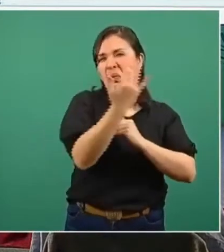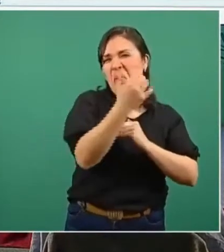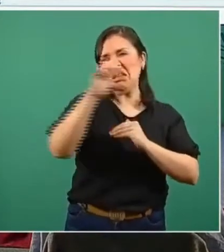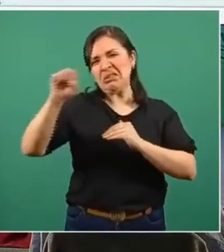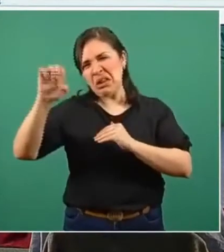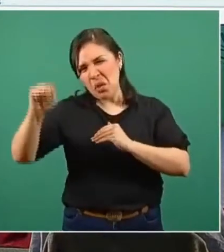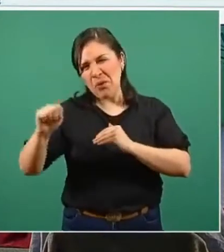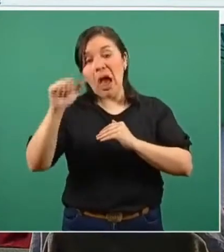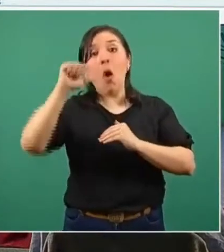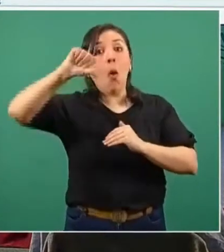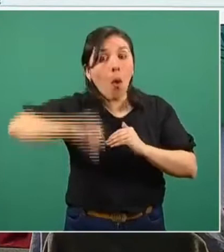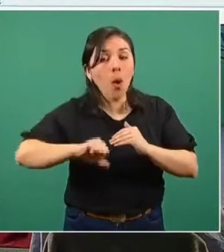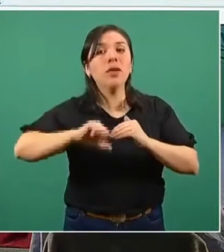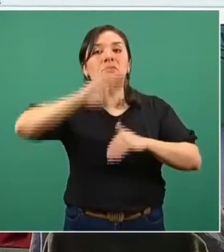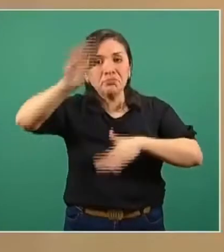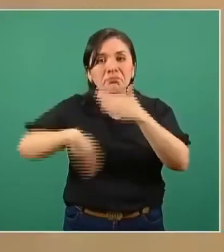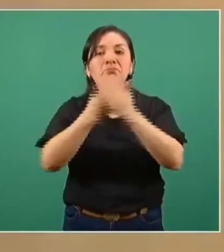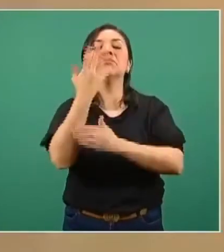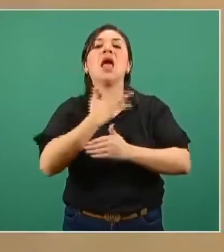el 69%, y hoy tiene